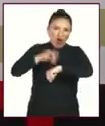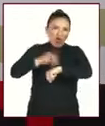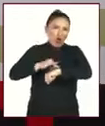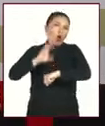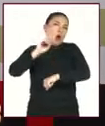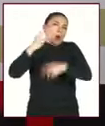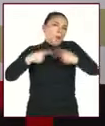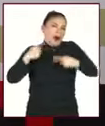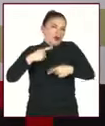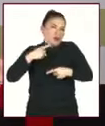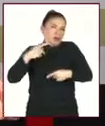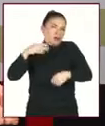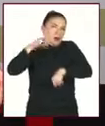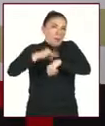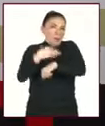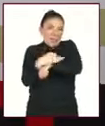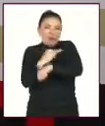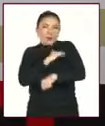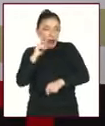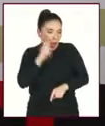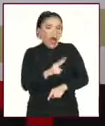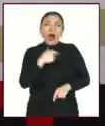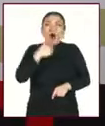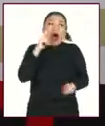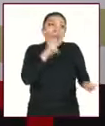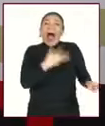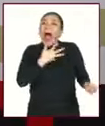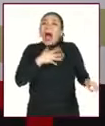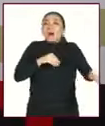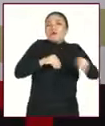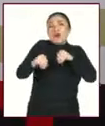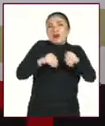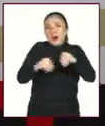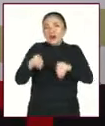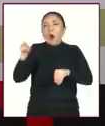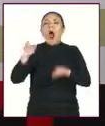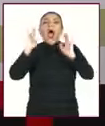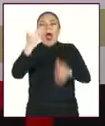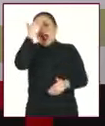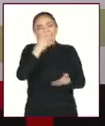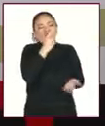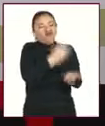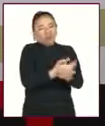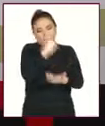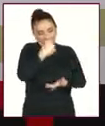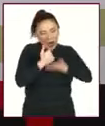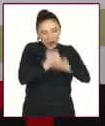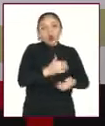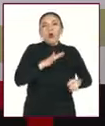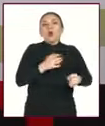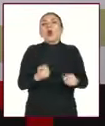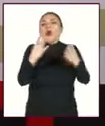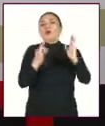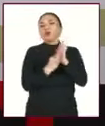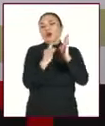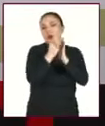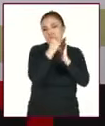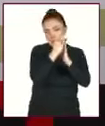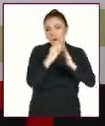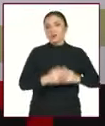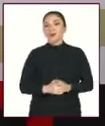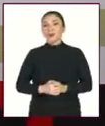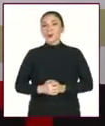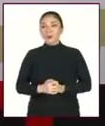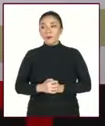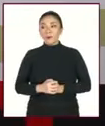bueno, lo encontramos así, hizo este movimiento, y eso nos da para dar una mejor puntuación. Ya teniendo